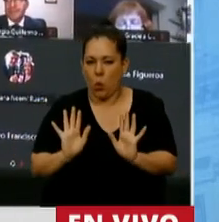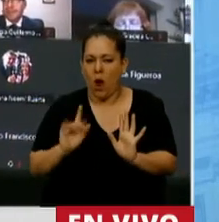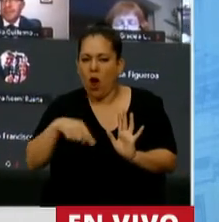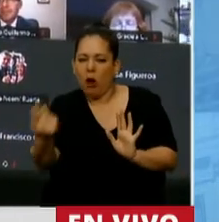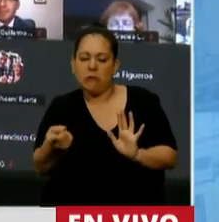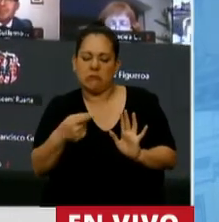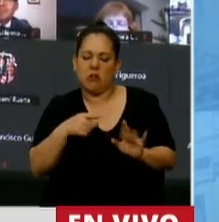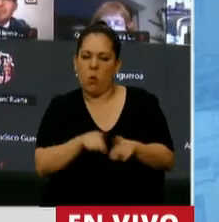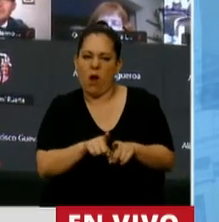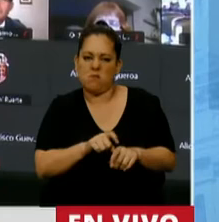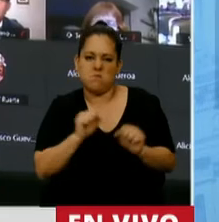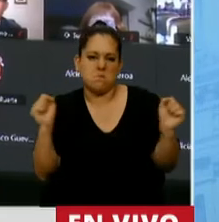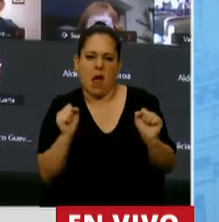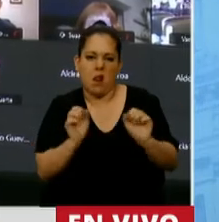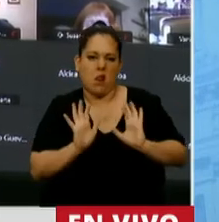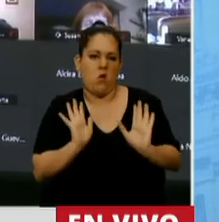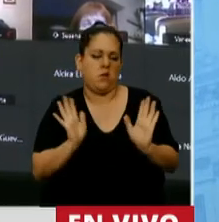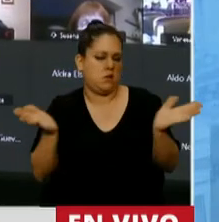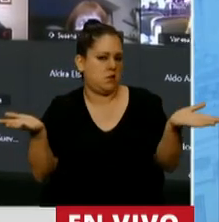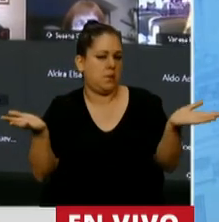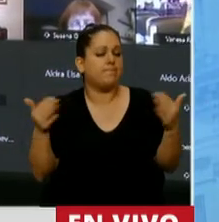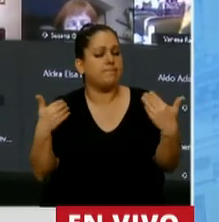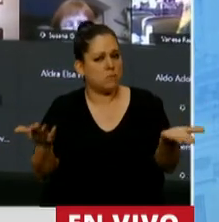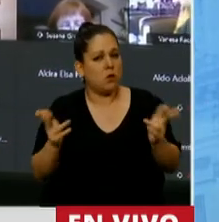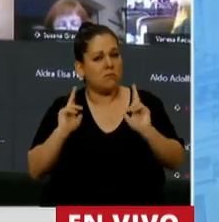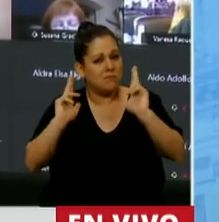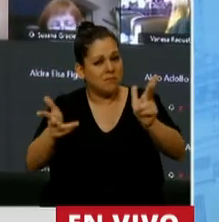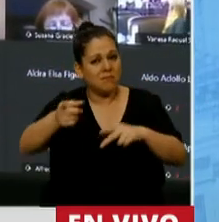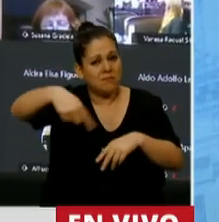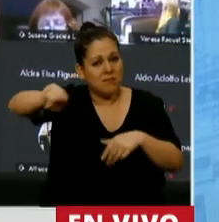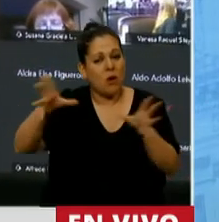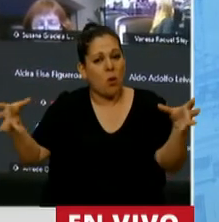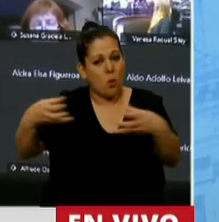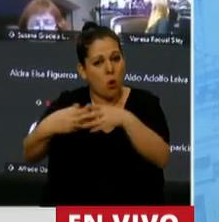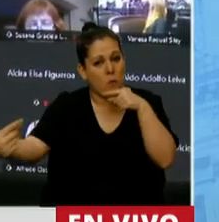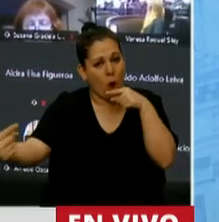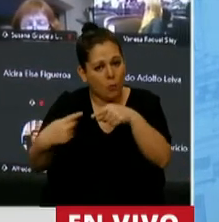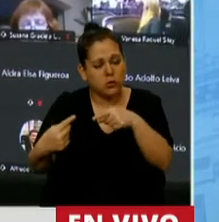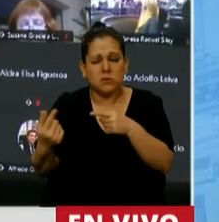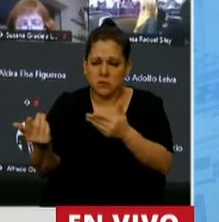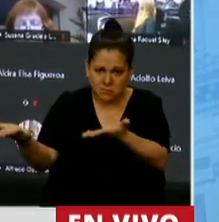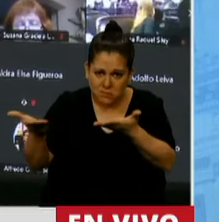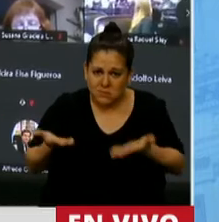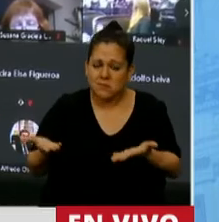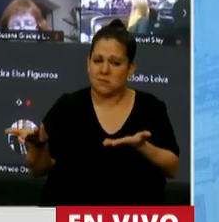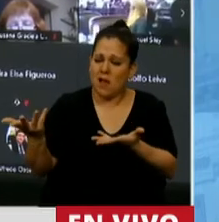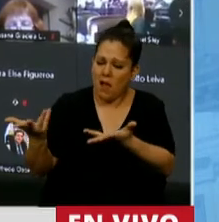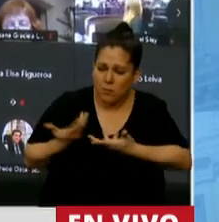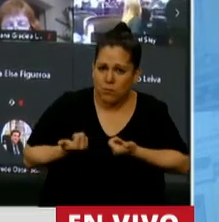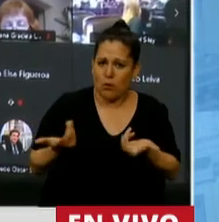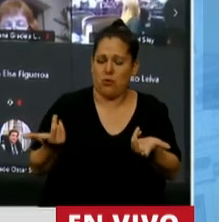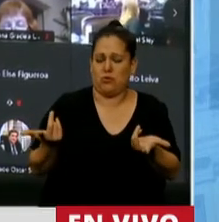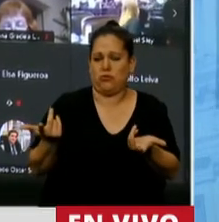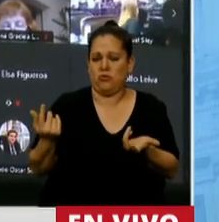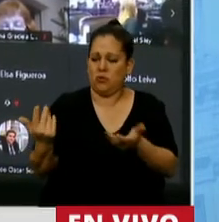fe. Entonces, invito a los legisladores de la oposición a acompañarnos y a hacer suya también esta